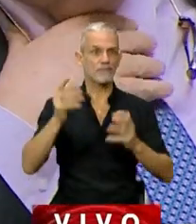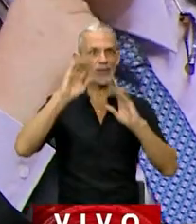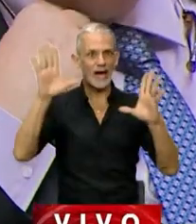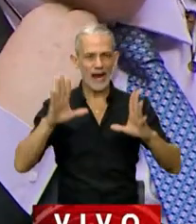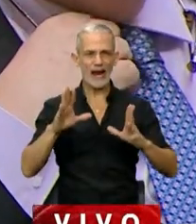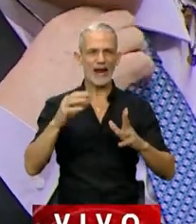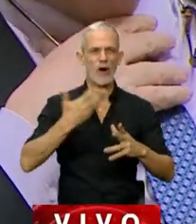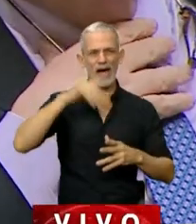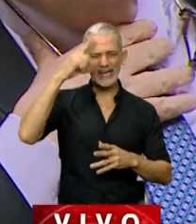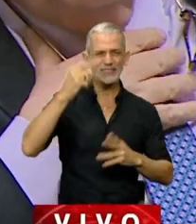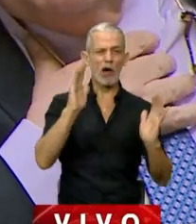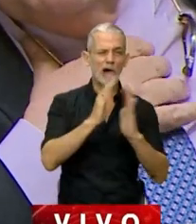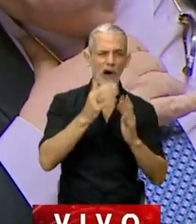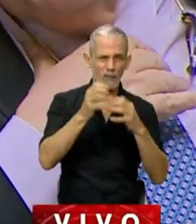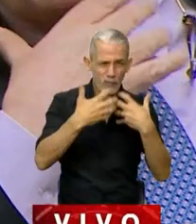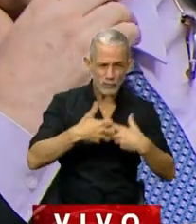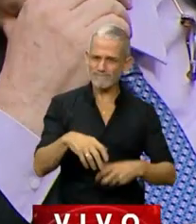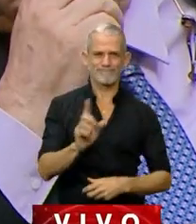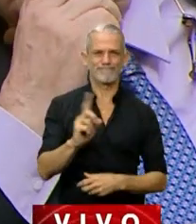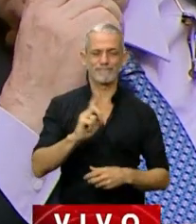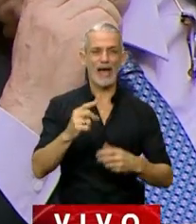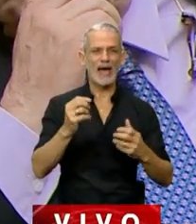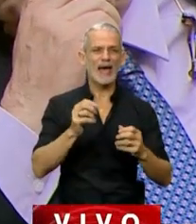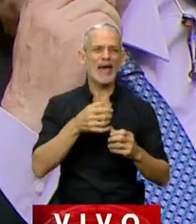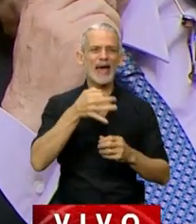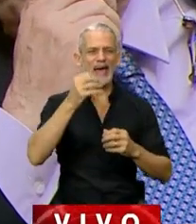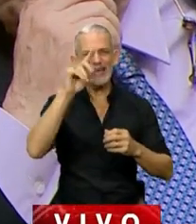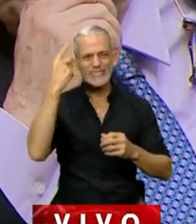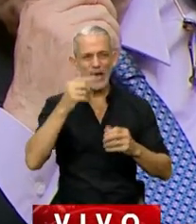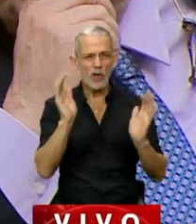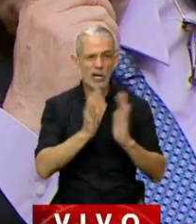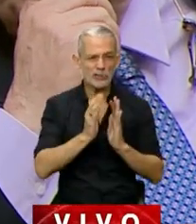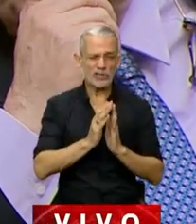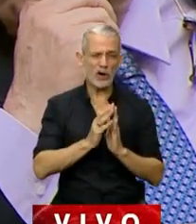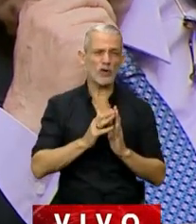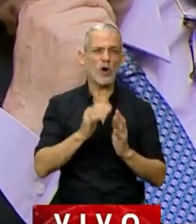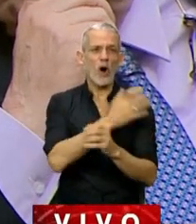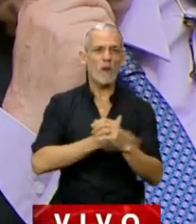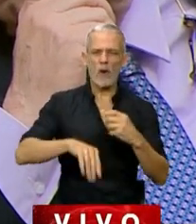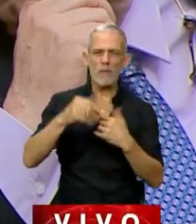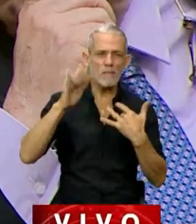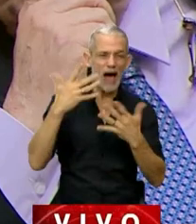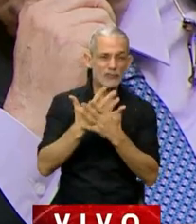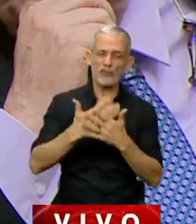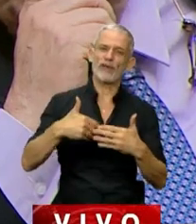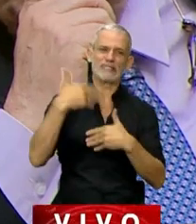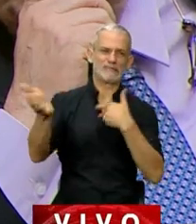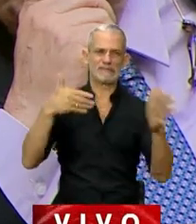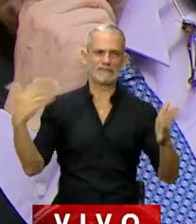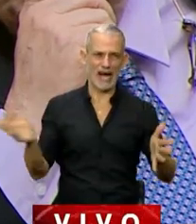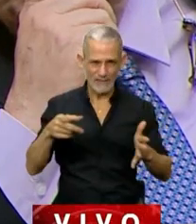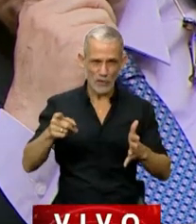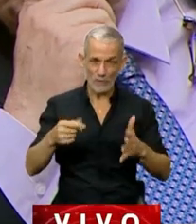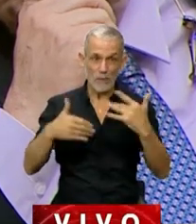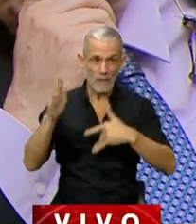no hay Estado chico que funcione bien. Porque generalmente los estados chicos dejan afuera a los más vulnerables, y los más vulnerables son quienes requieren este tipo